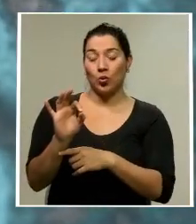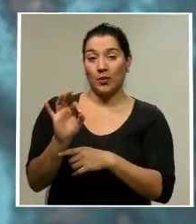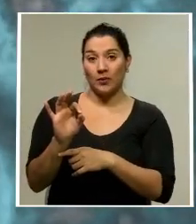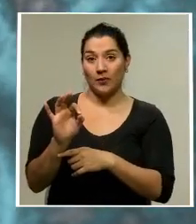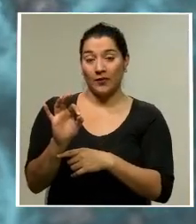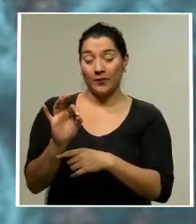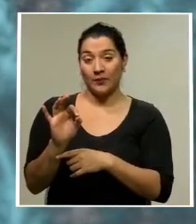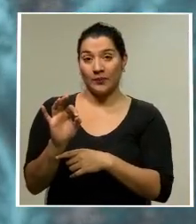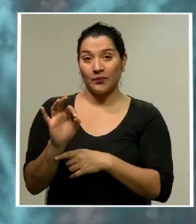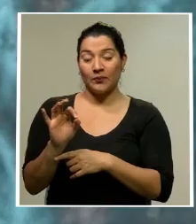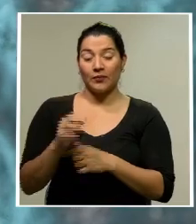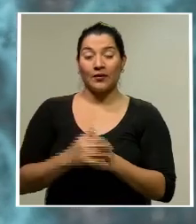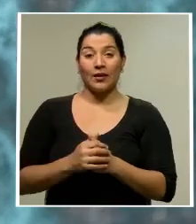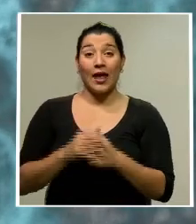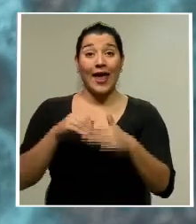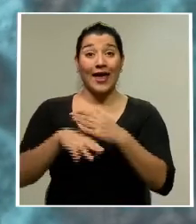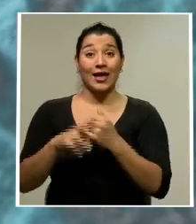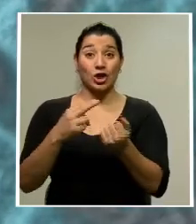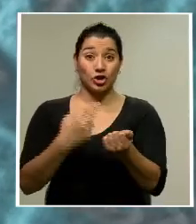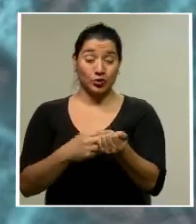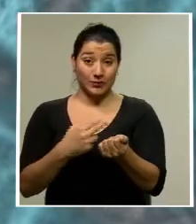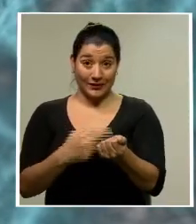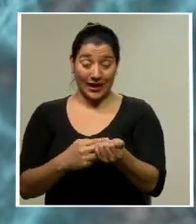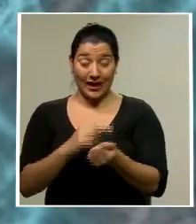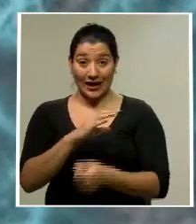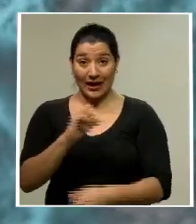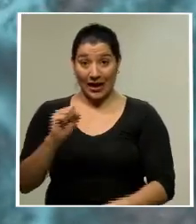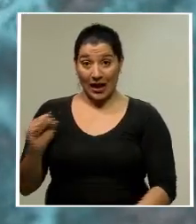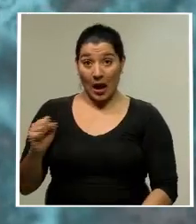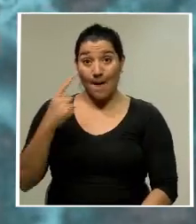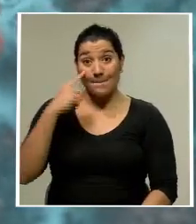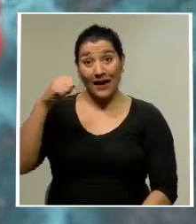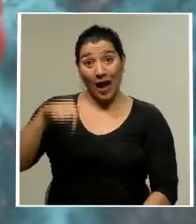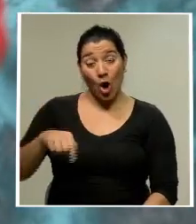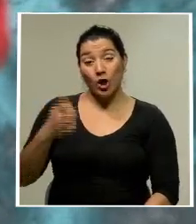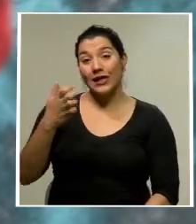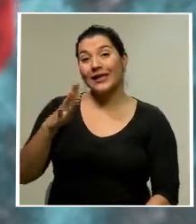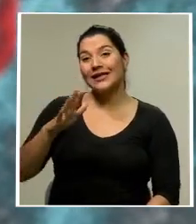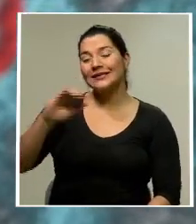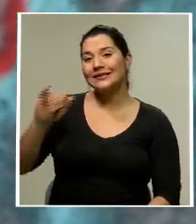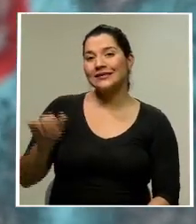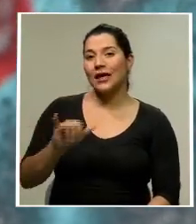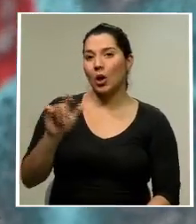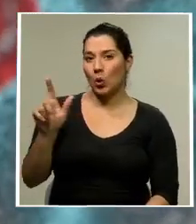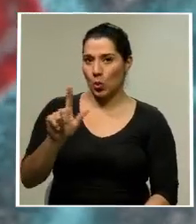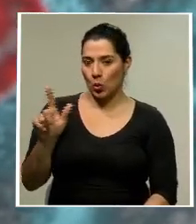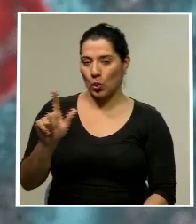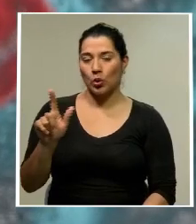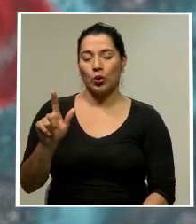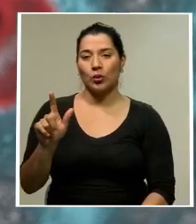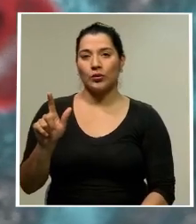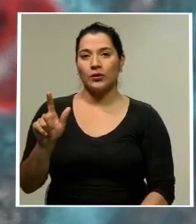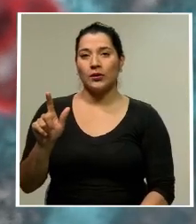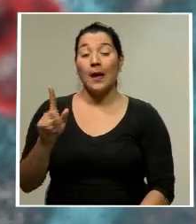pandemia, en los hospitales de La Caja. Para hoy 15 de julio se reportan